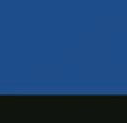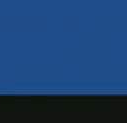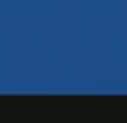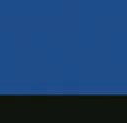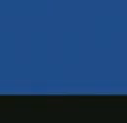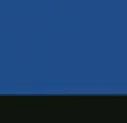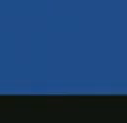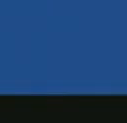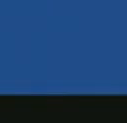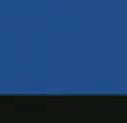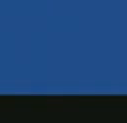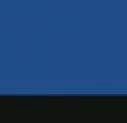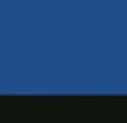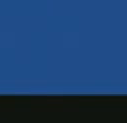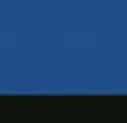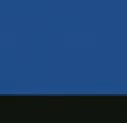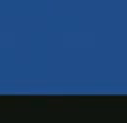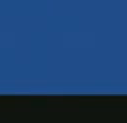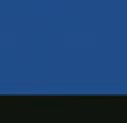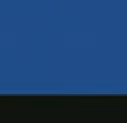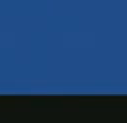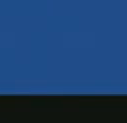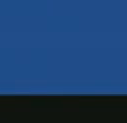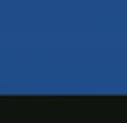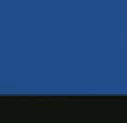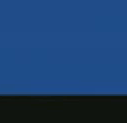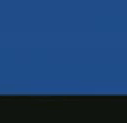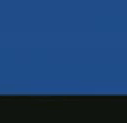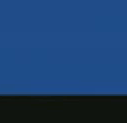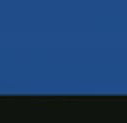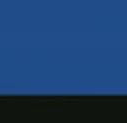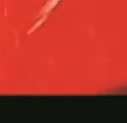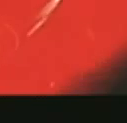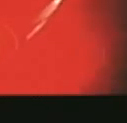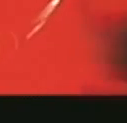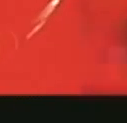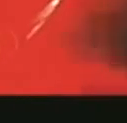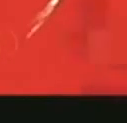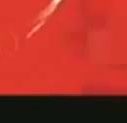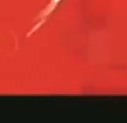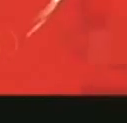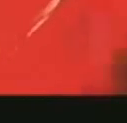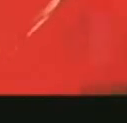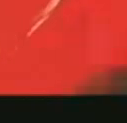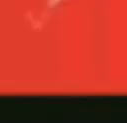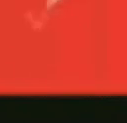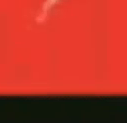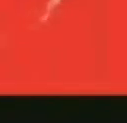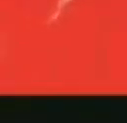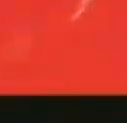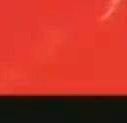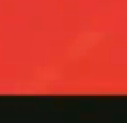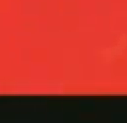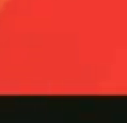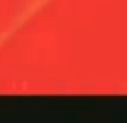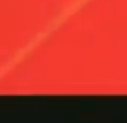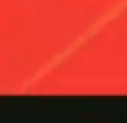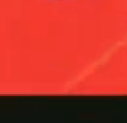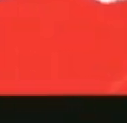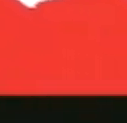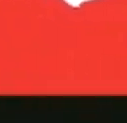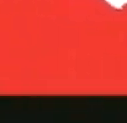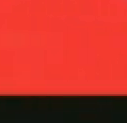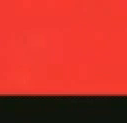fueron deportados a eeuu y a colombia antes de la expulsión de la dea no se había detenido a ninguno